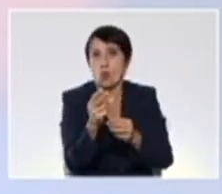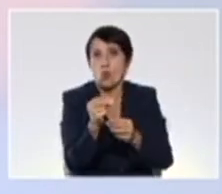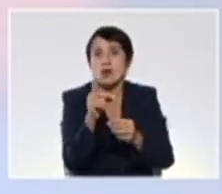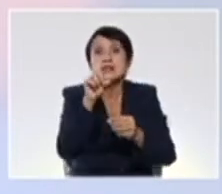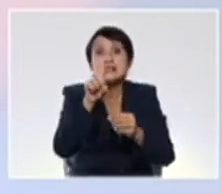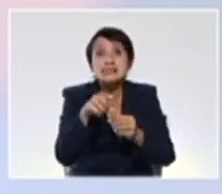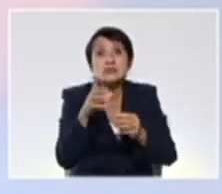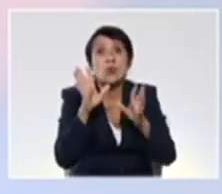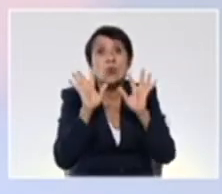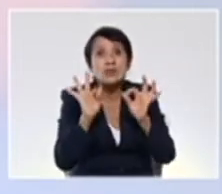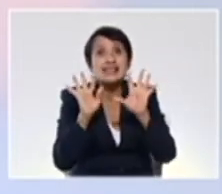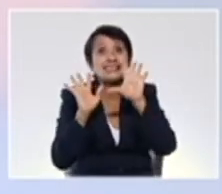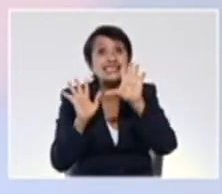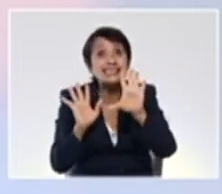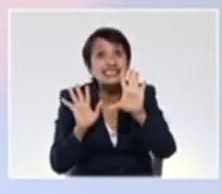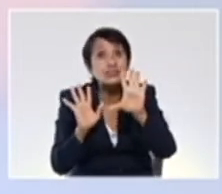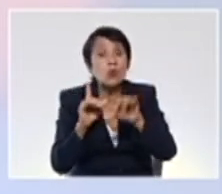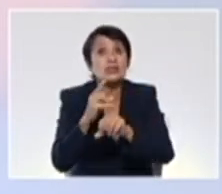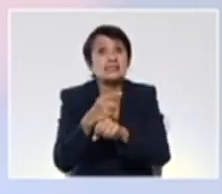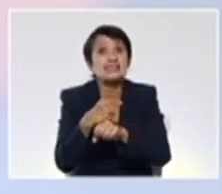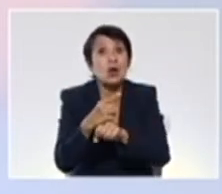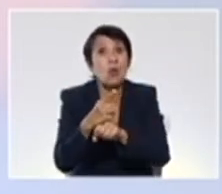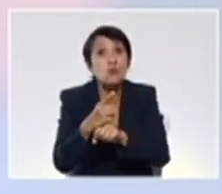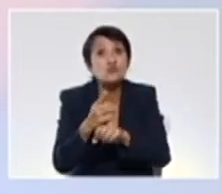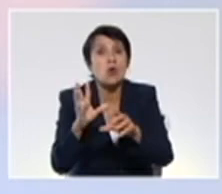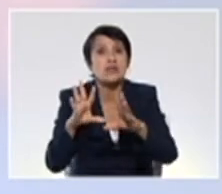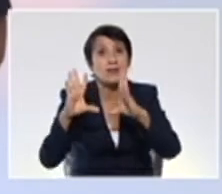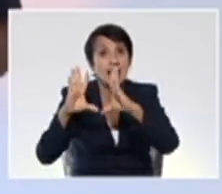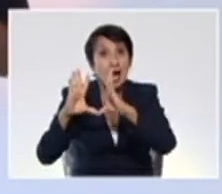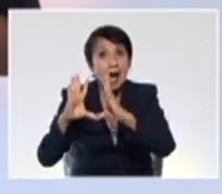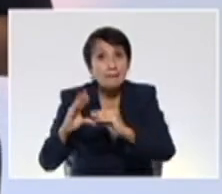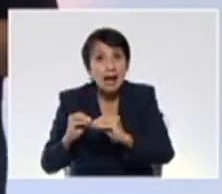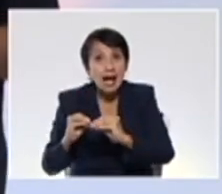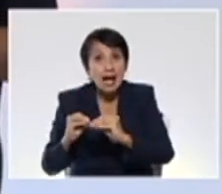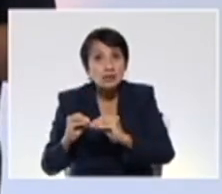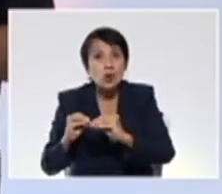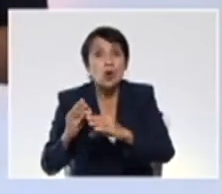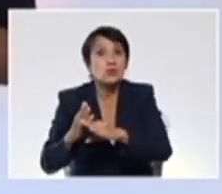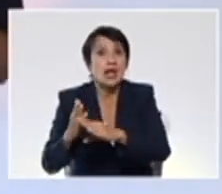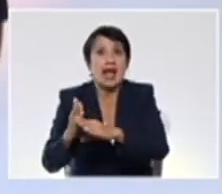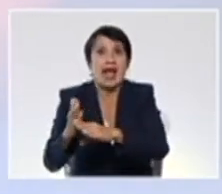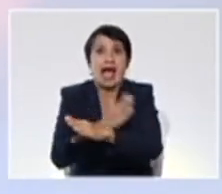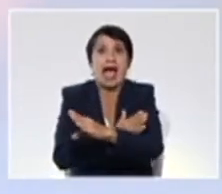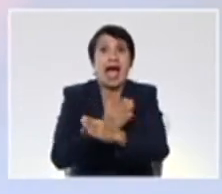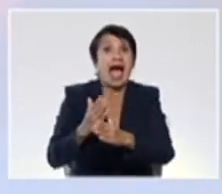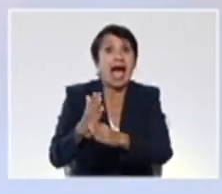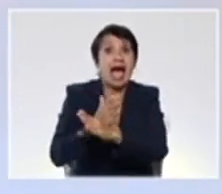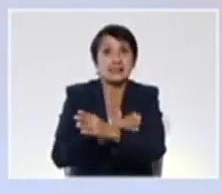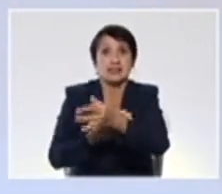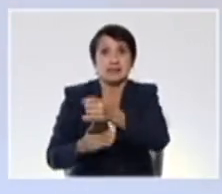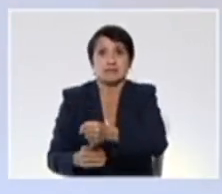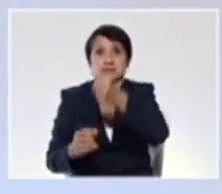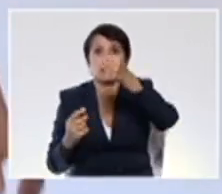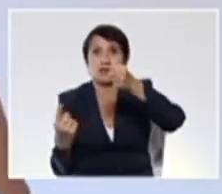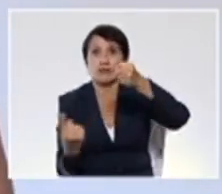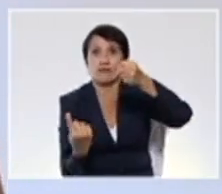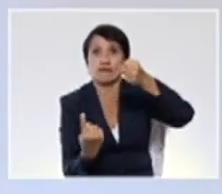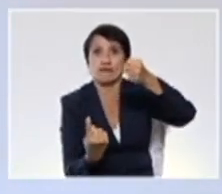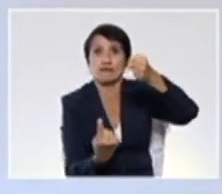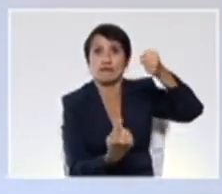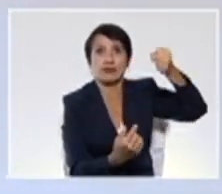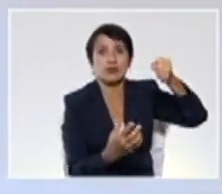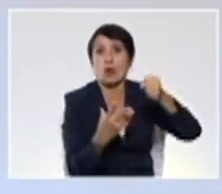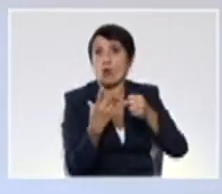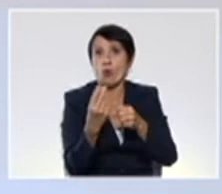ser por lo menos unos 5 segundos después de haberla apagado. No la puedo retirar antes, porque al retirarla antes, y es lo que